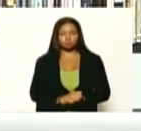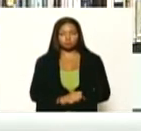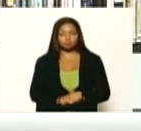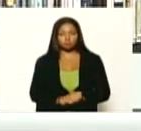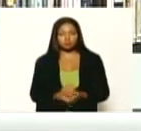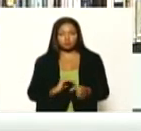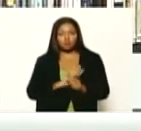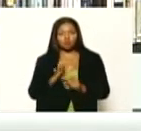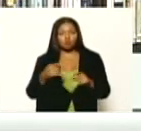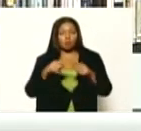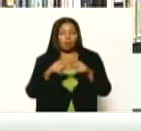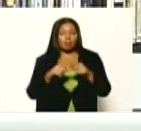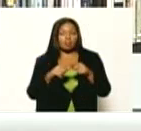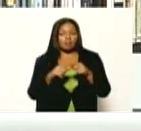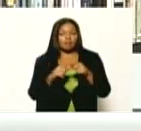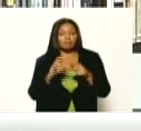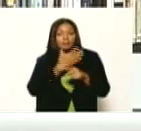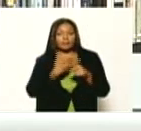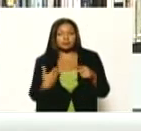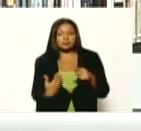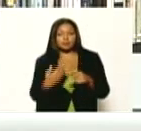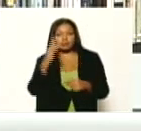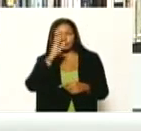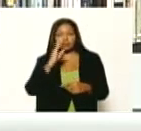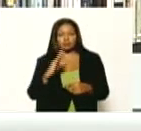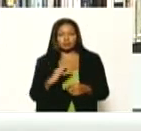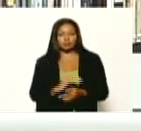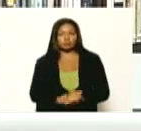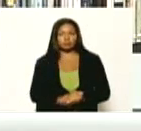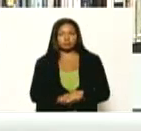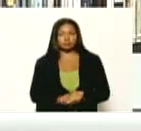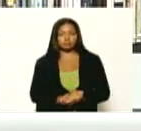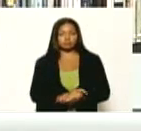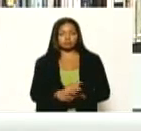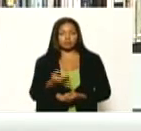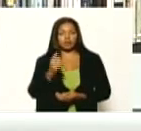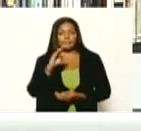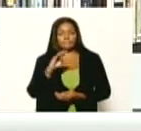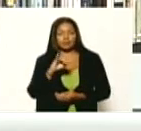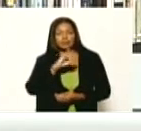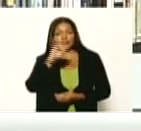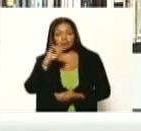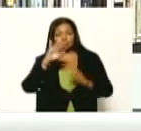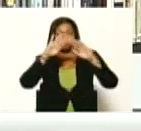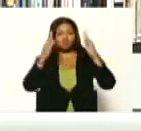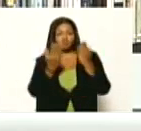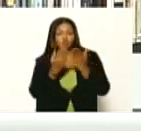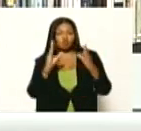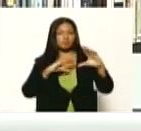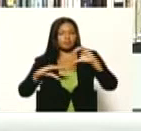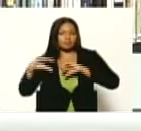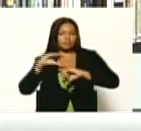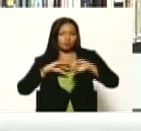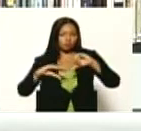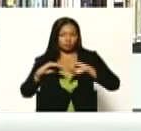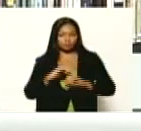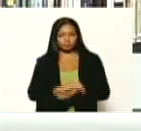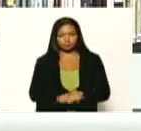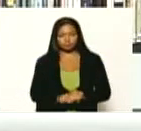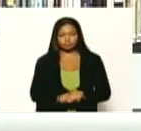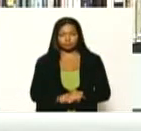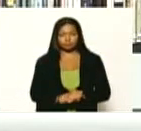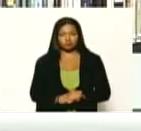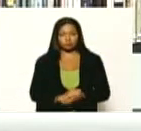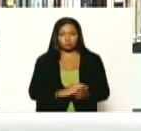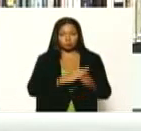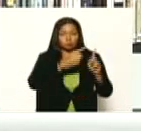variantes Bolsonaro, aunque son conocidas como variantes Gamma y Zeta en el mundo científico. La curva se